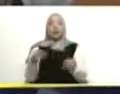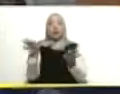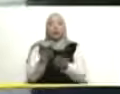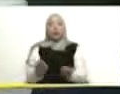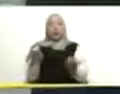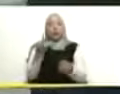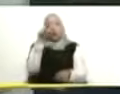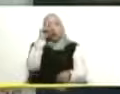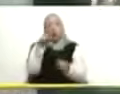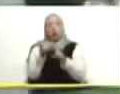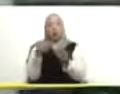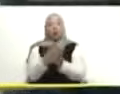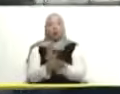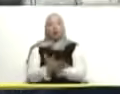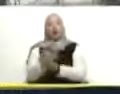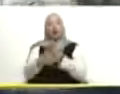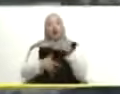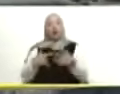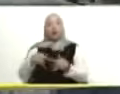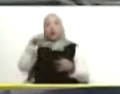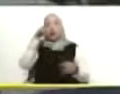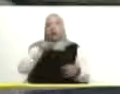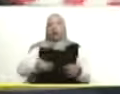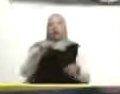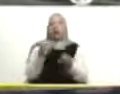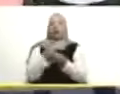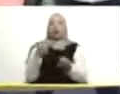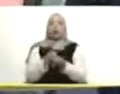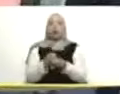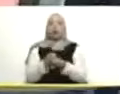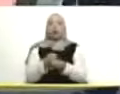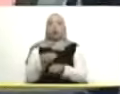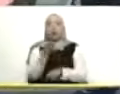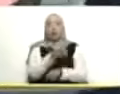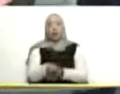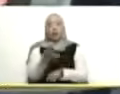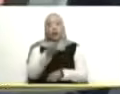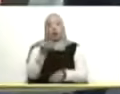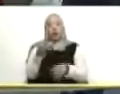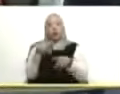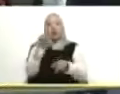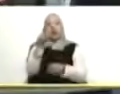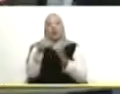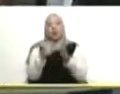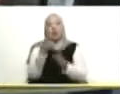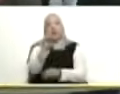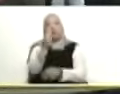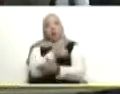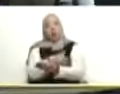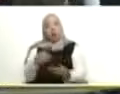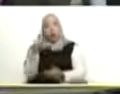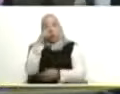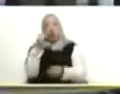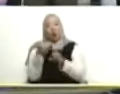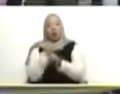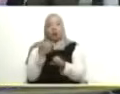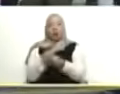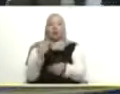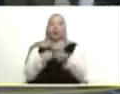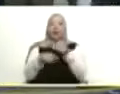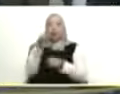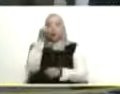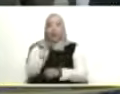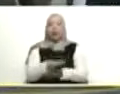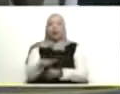los tributos. Le puse una meta, José David, una meta pequeña. Llegar al equivalente de 10.000 millones de dólares este año en tributos.